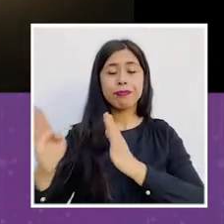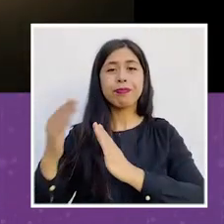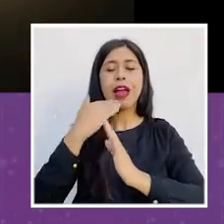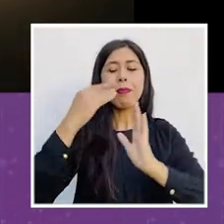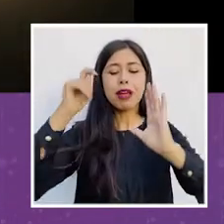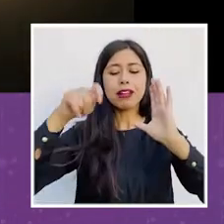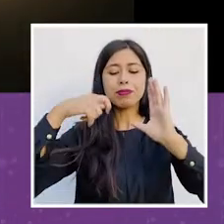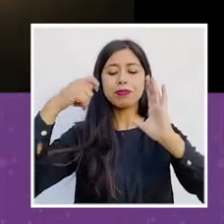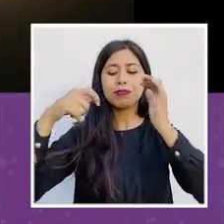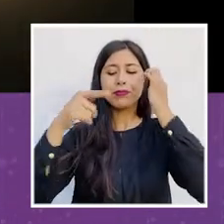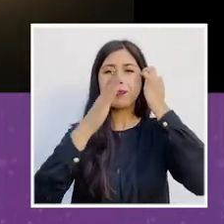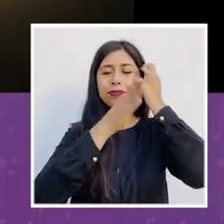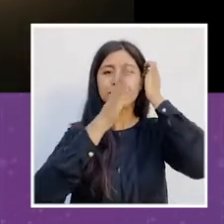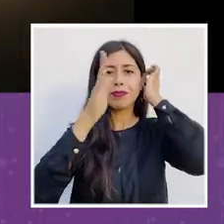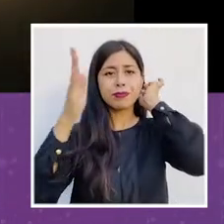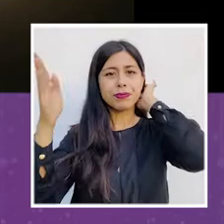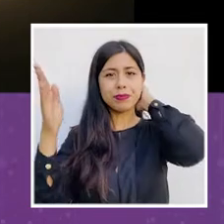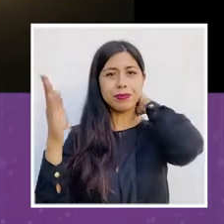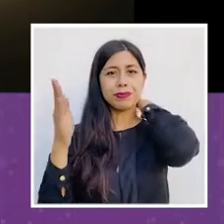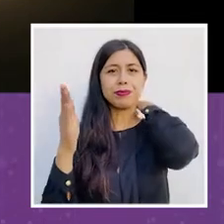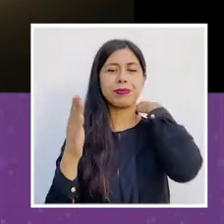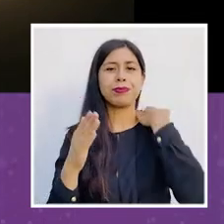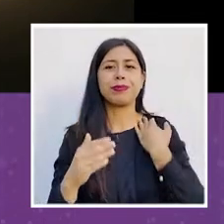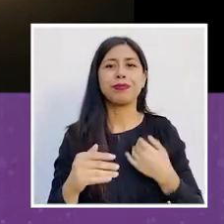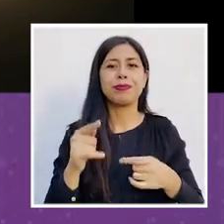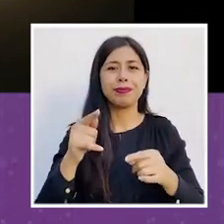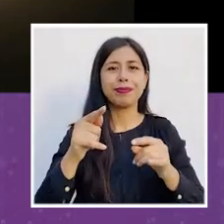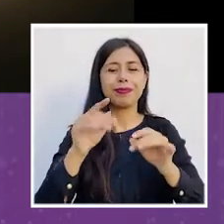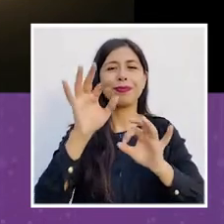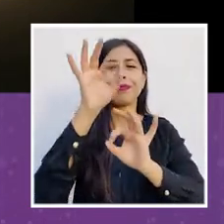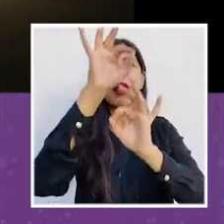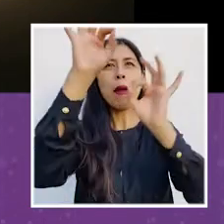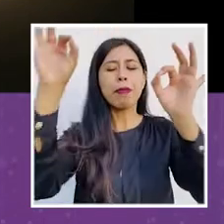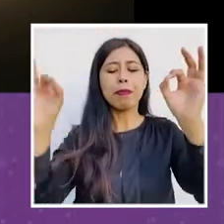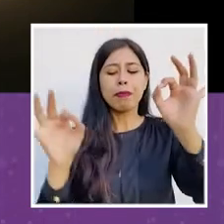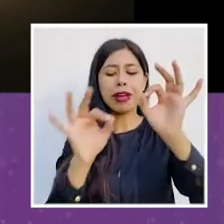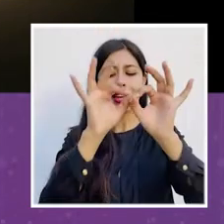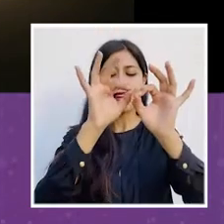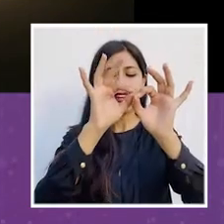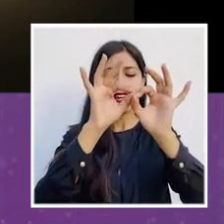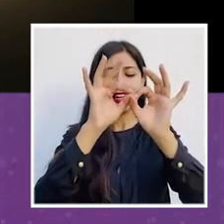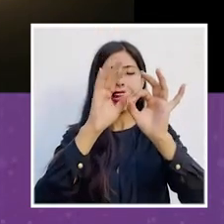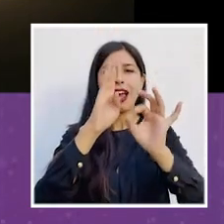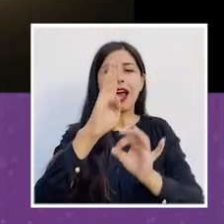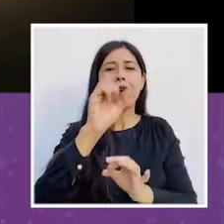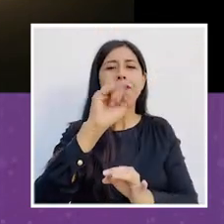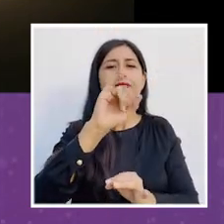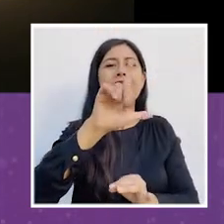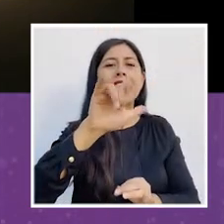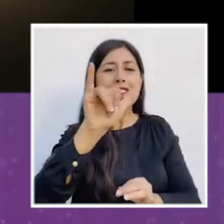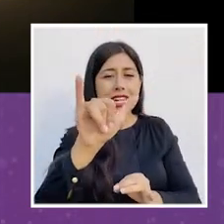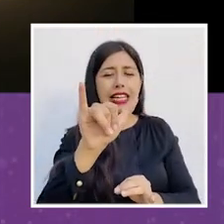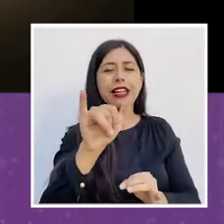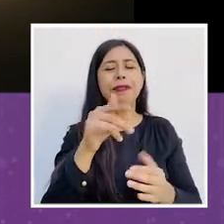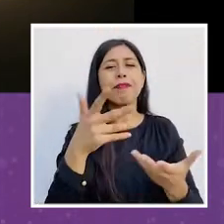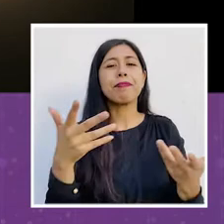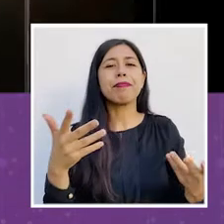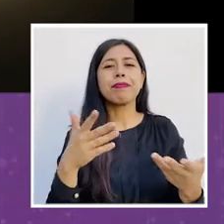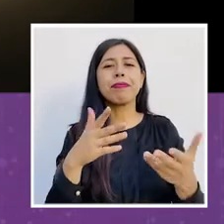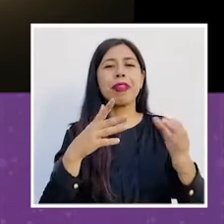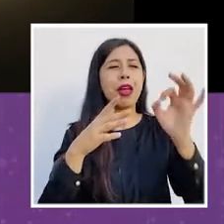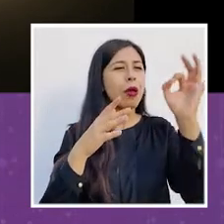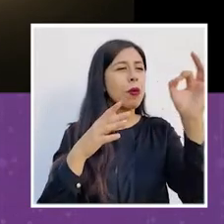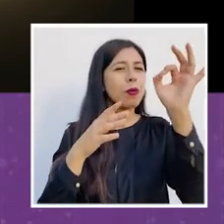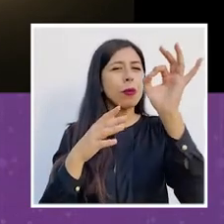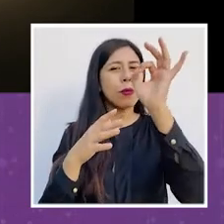secuencia también de esta breve secuencia de las perlas de Bailey desde que comienza el fenómeno hacia la derecha hasta